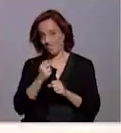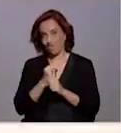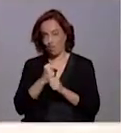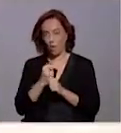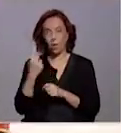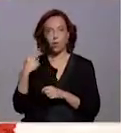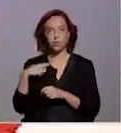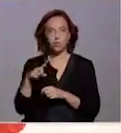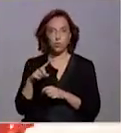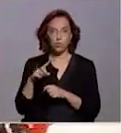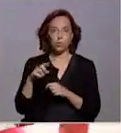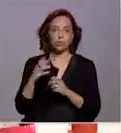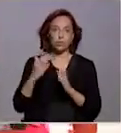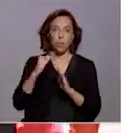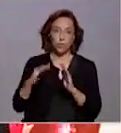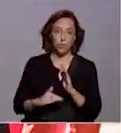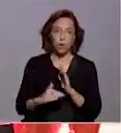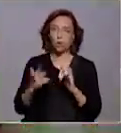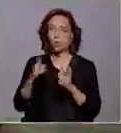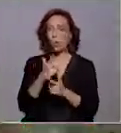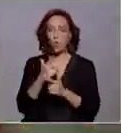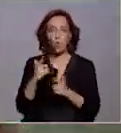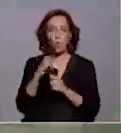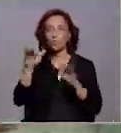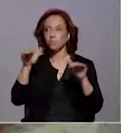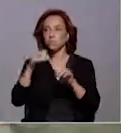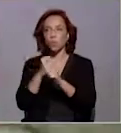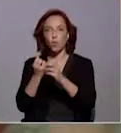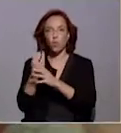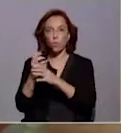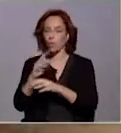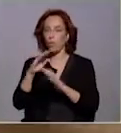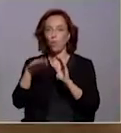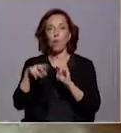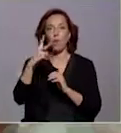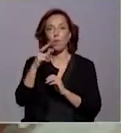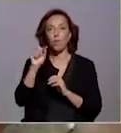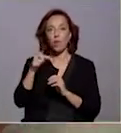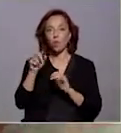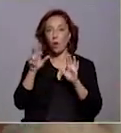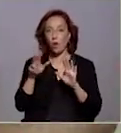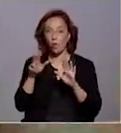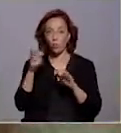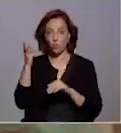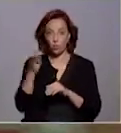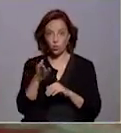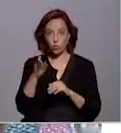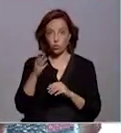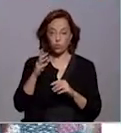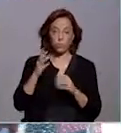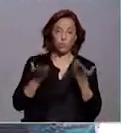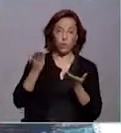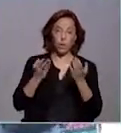contrapartida de una caída en la demanda laboral en el en torno al 20 8% en relación a 2017